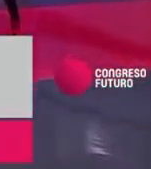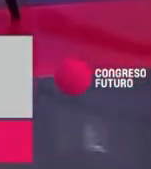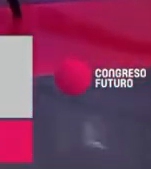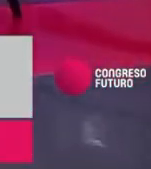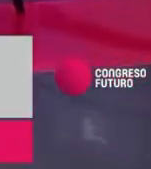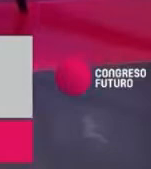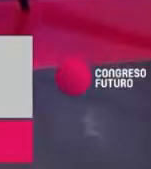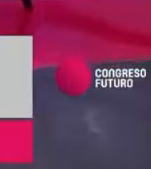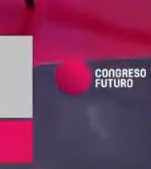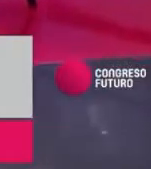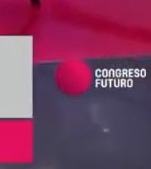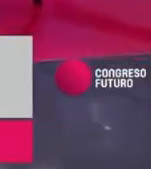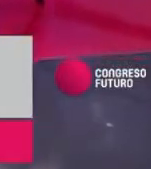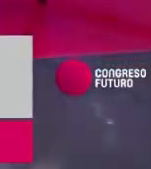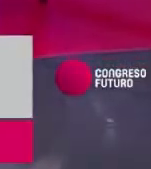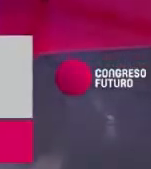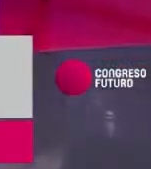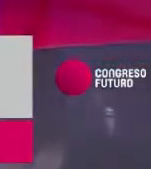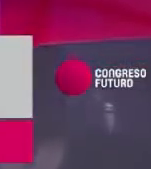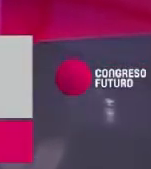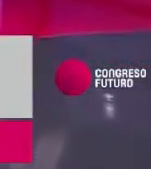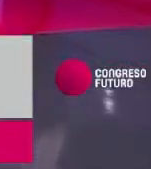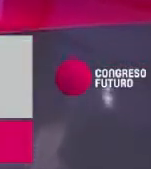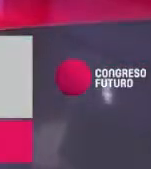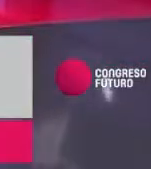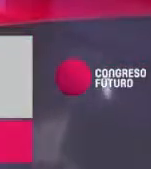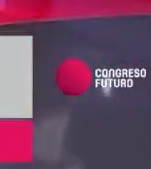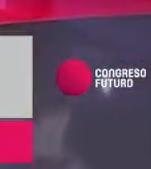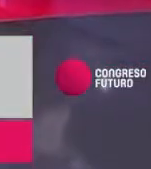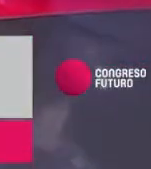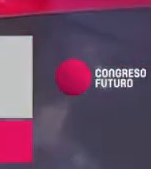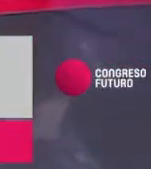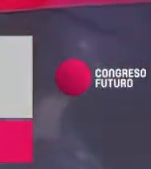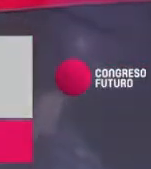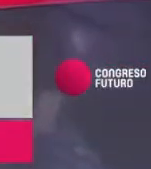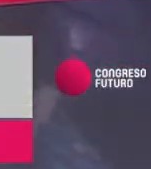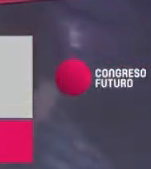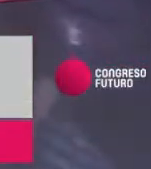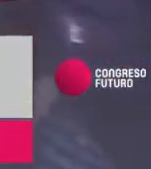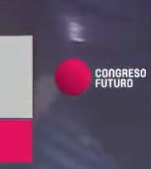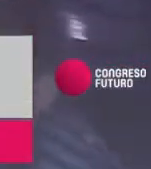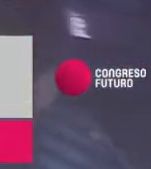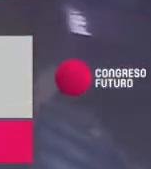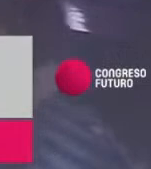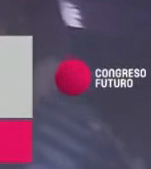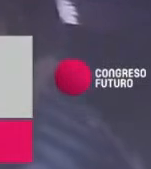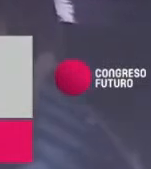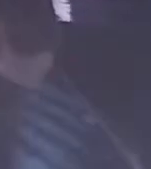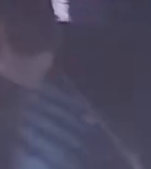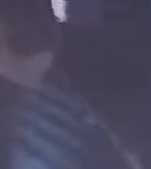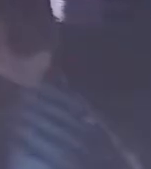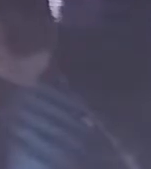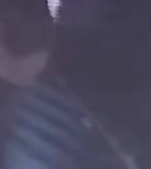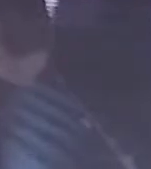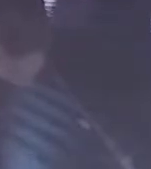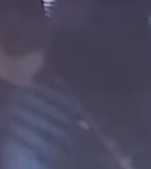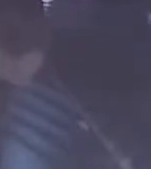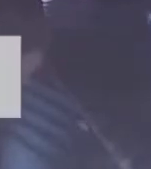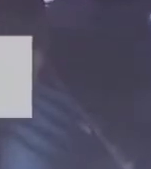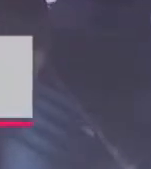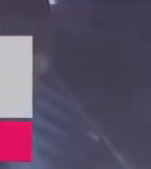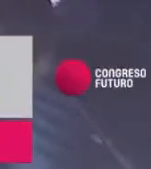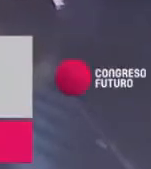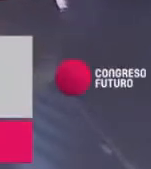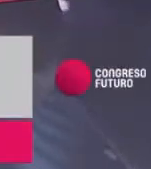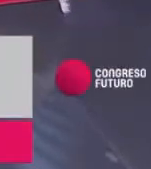brillantes en política, en historia, en neurociencia, innovación tecnológica, en todos los campos. Entonces es una invitación para que las